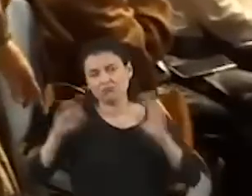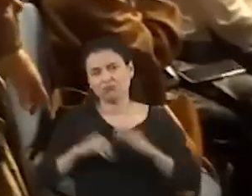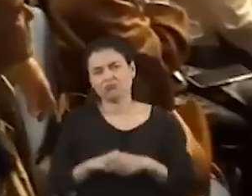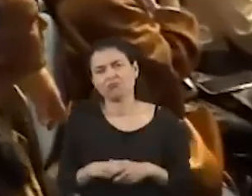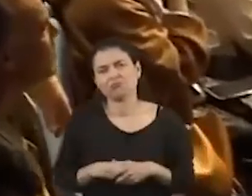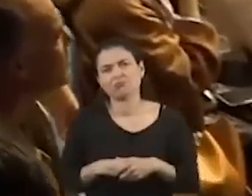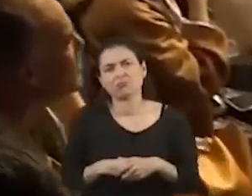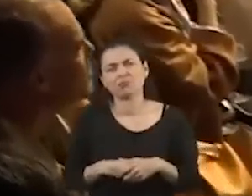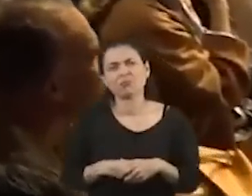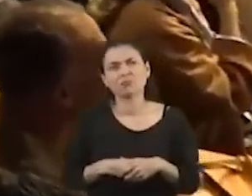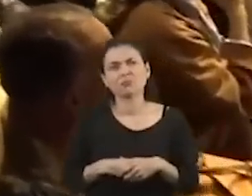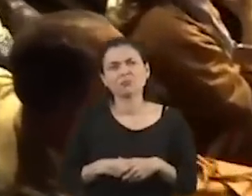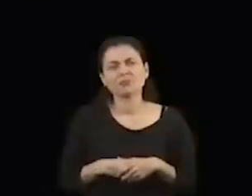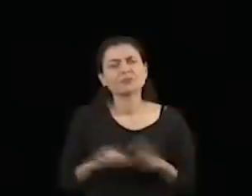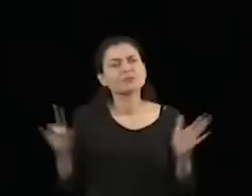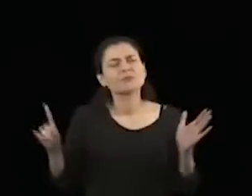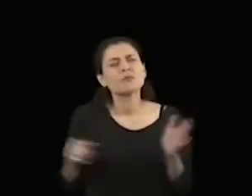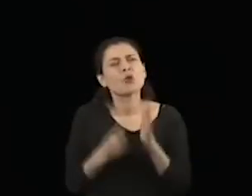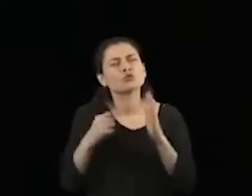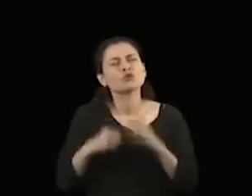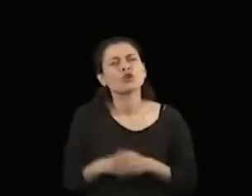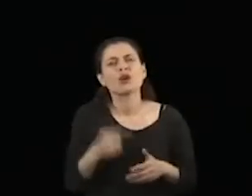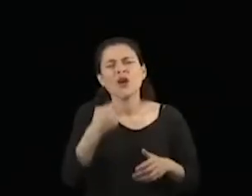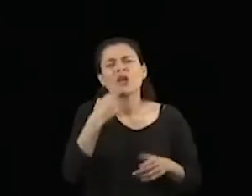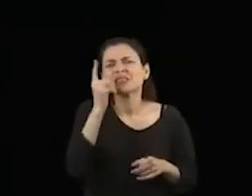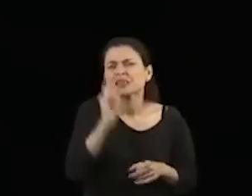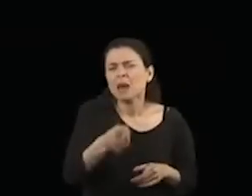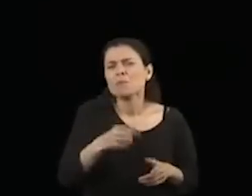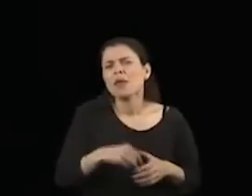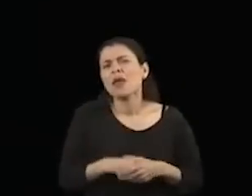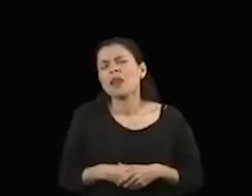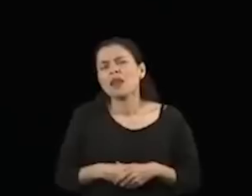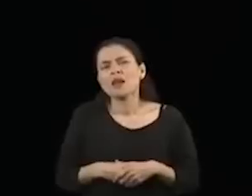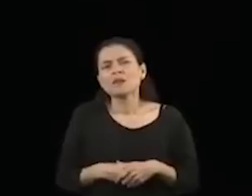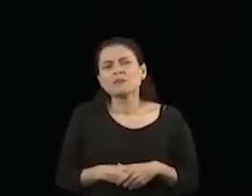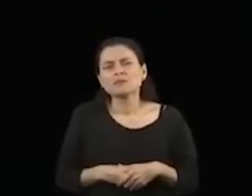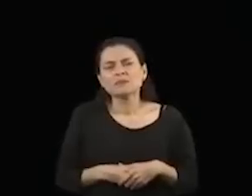Pero no solo eso, sino que además,